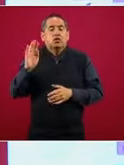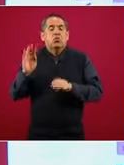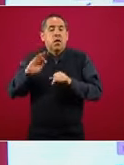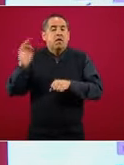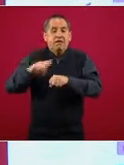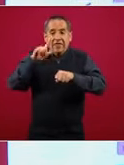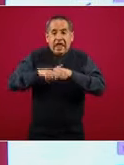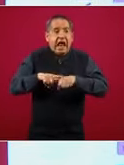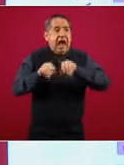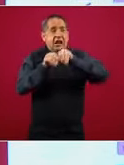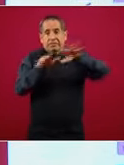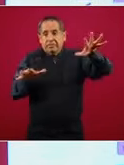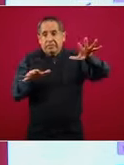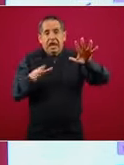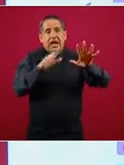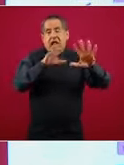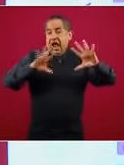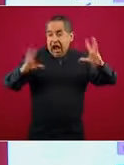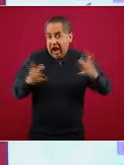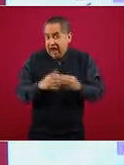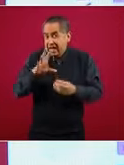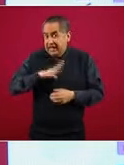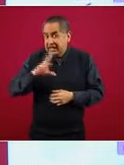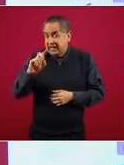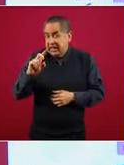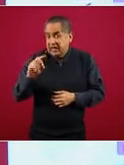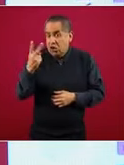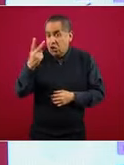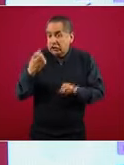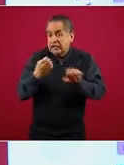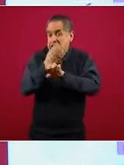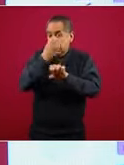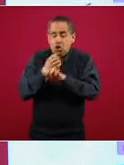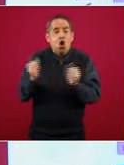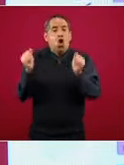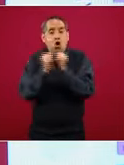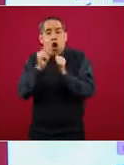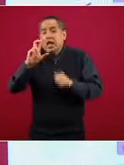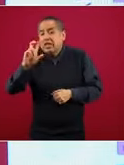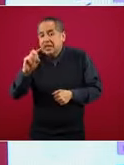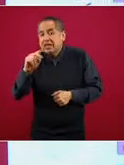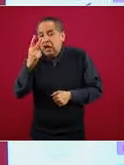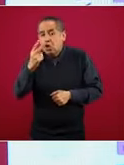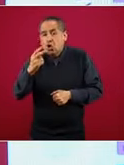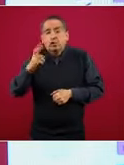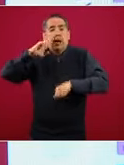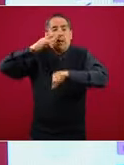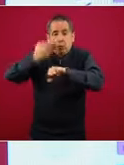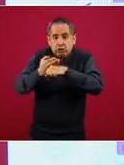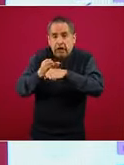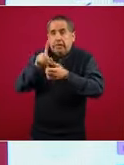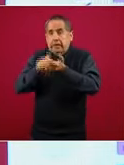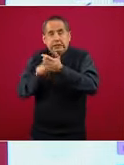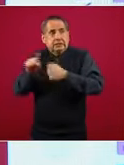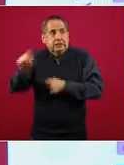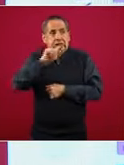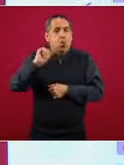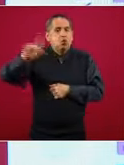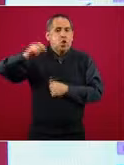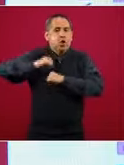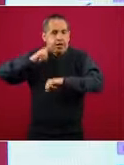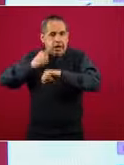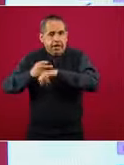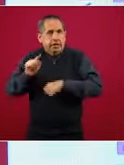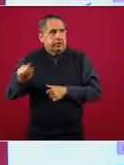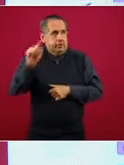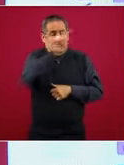federalizado. Tenemos 32 entidades federativas con 32 autoridades sanitarias. Y cada una de